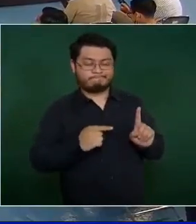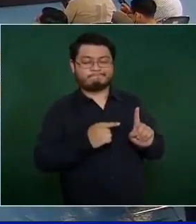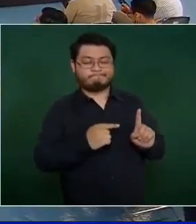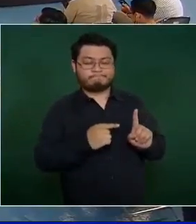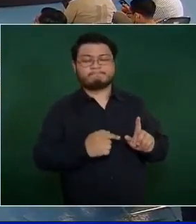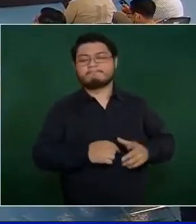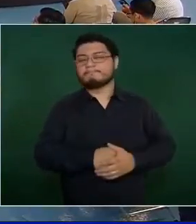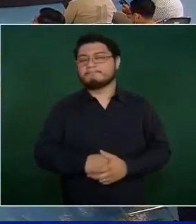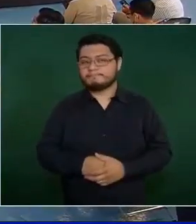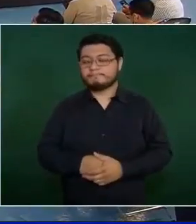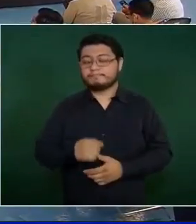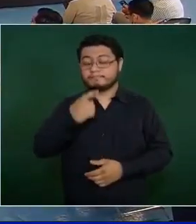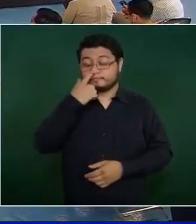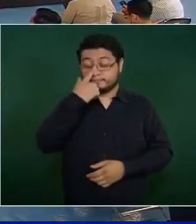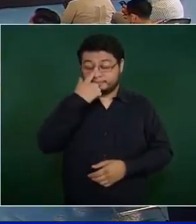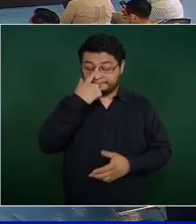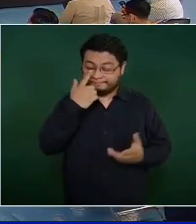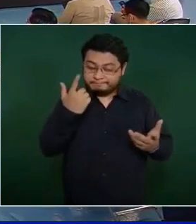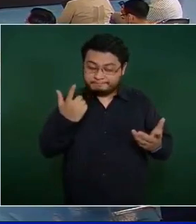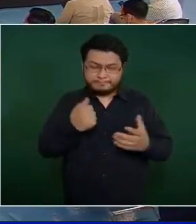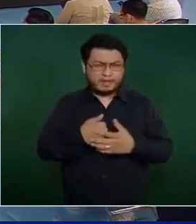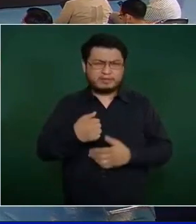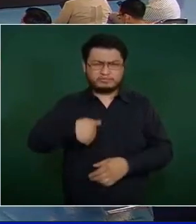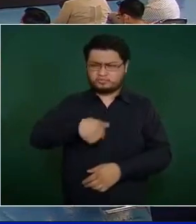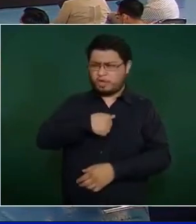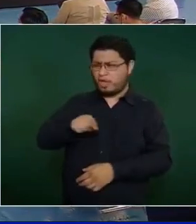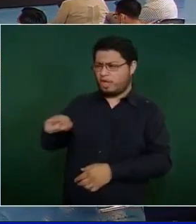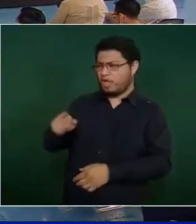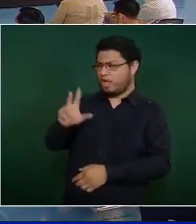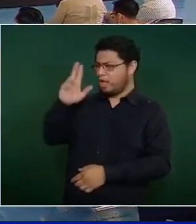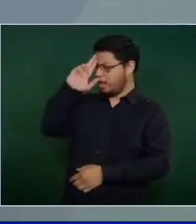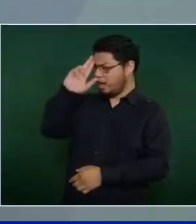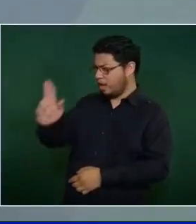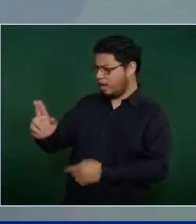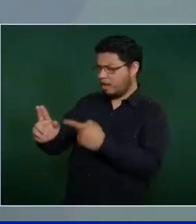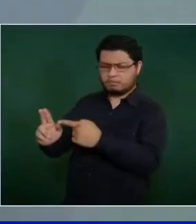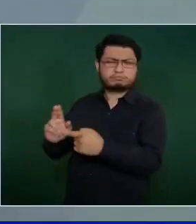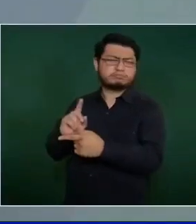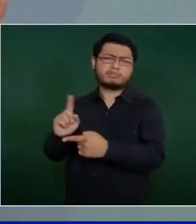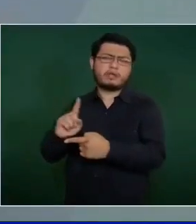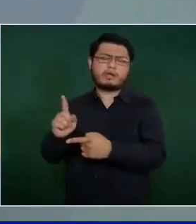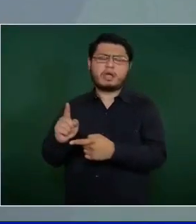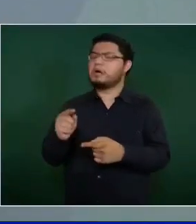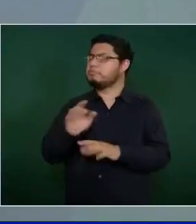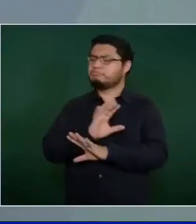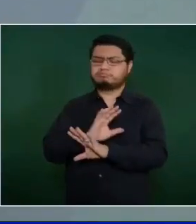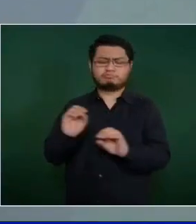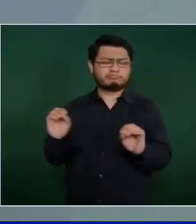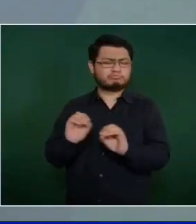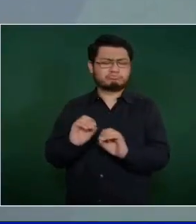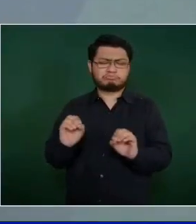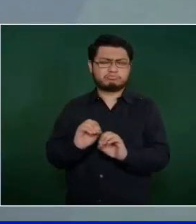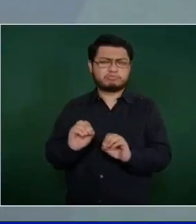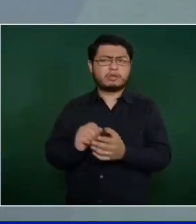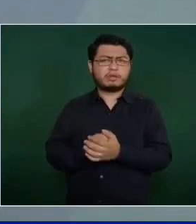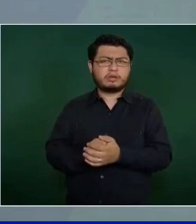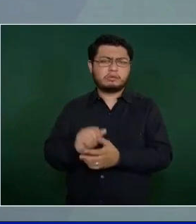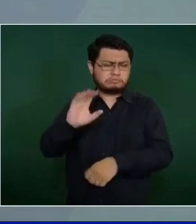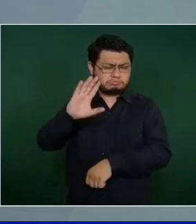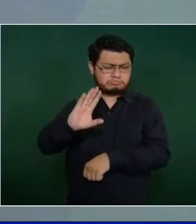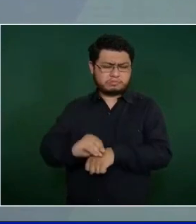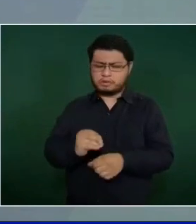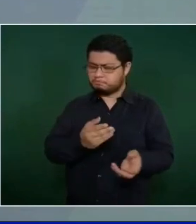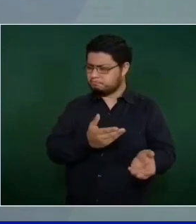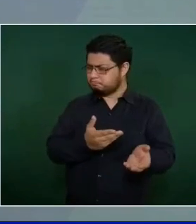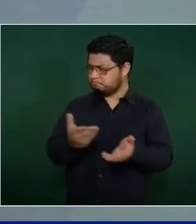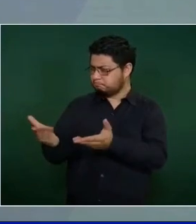Entonces, nosotros no podemos hacer lo mismo. Eso que se nos hacía